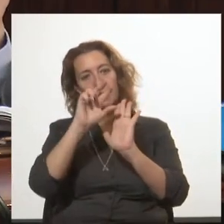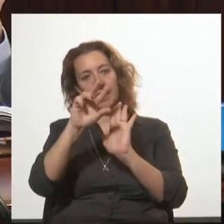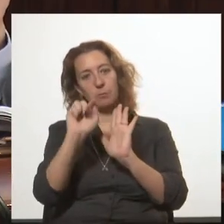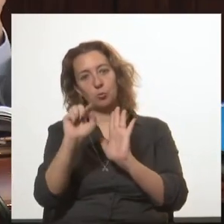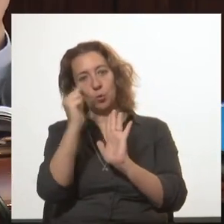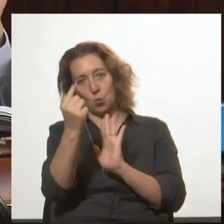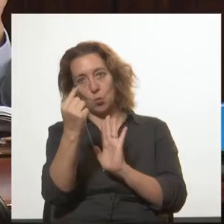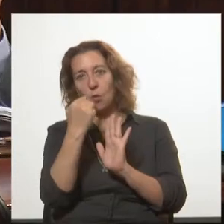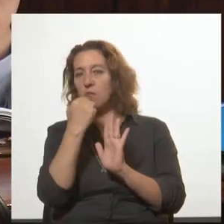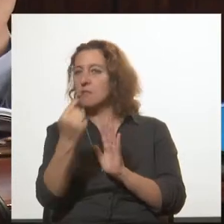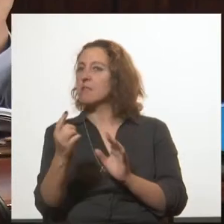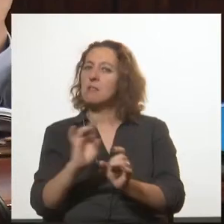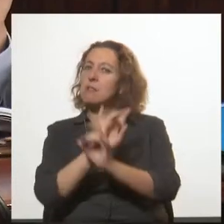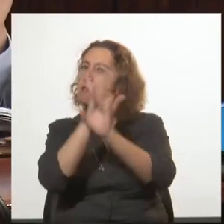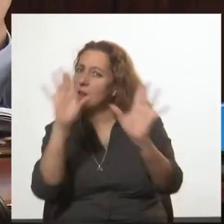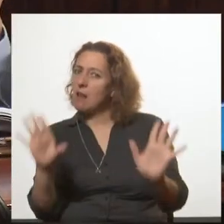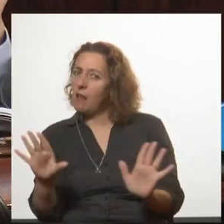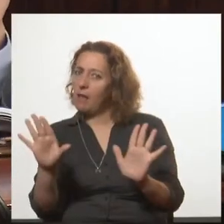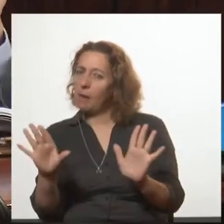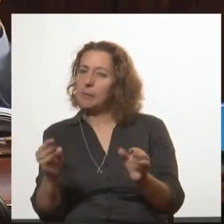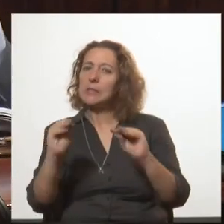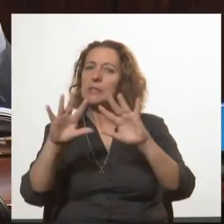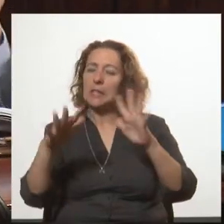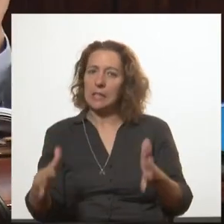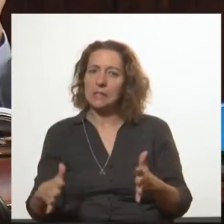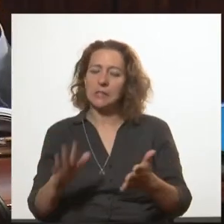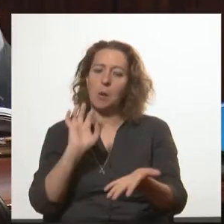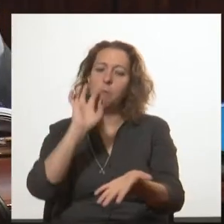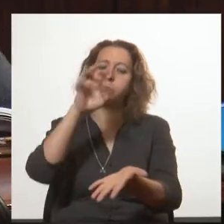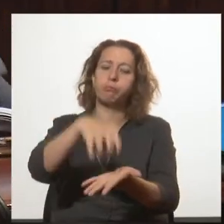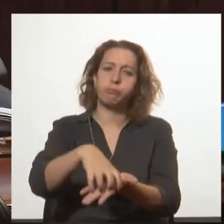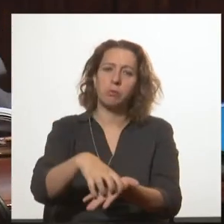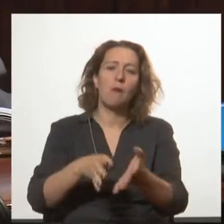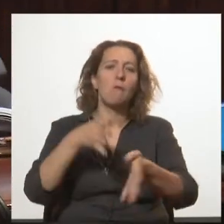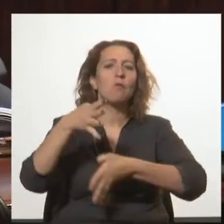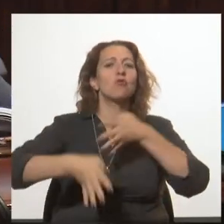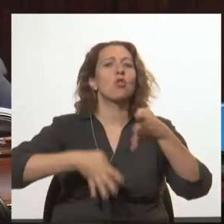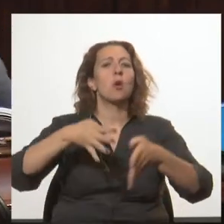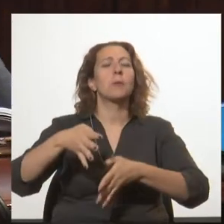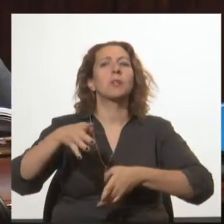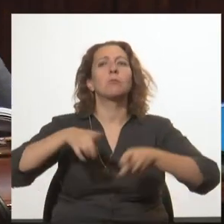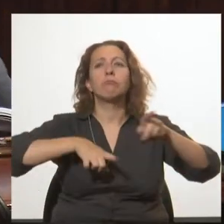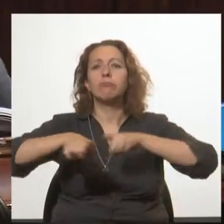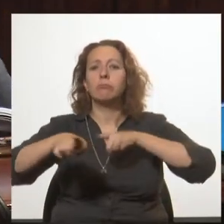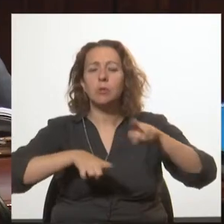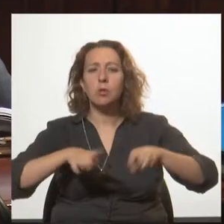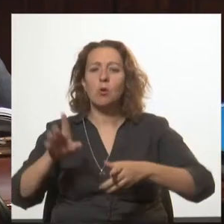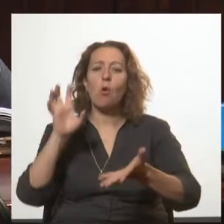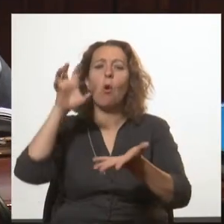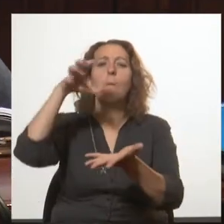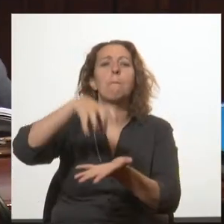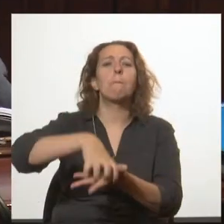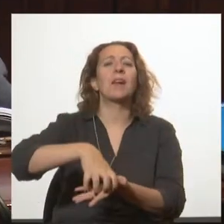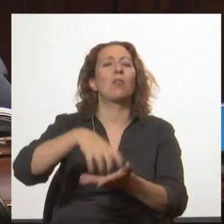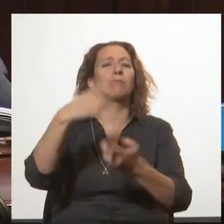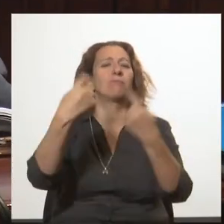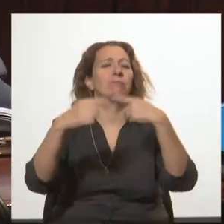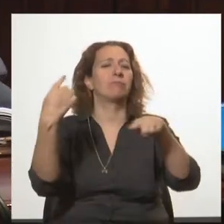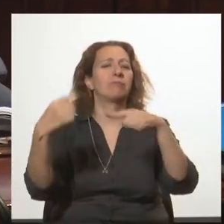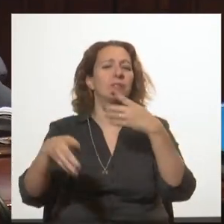define claramente que se trata de la instalación funcionamiento y gestión de un complejo multi fino multifuncional